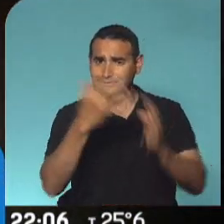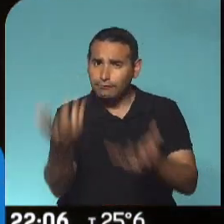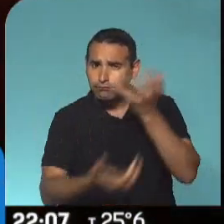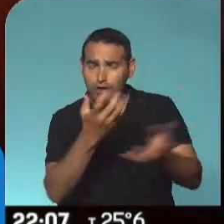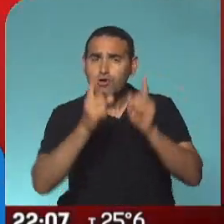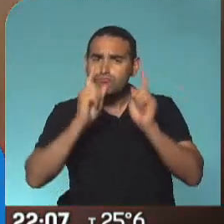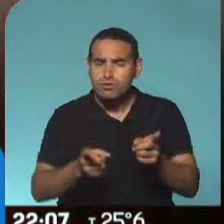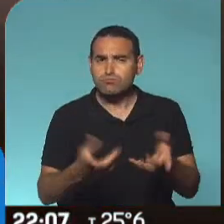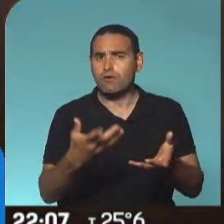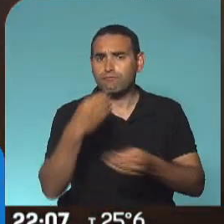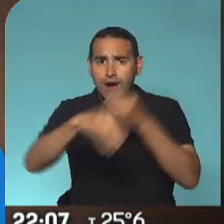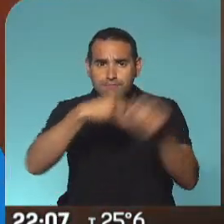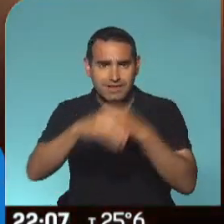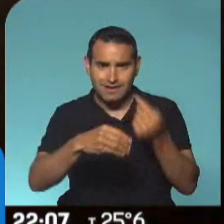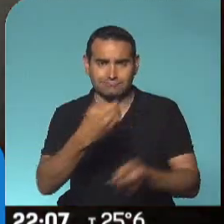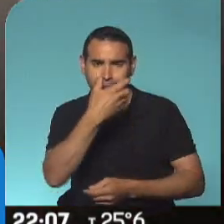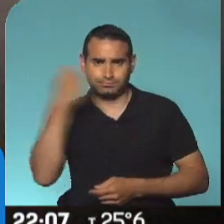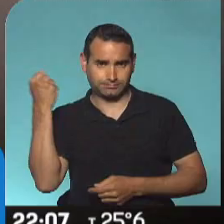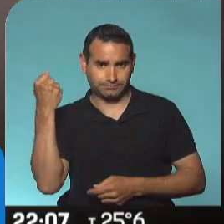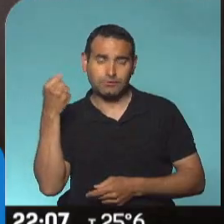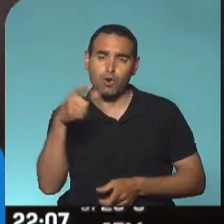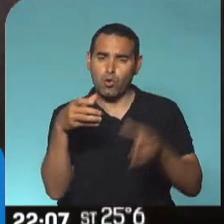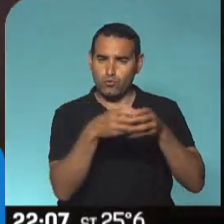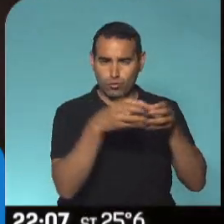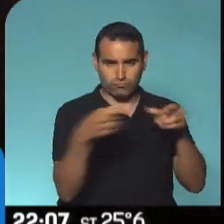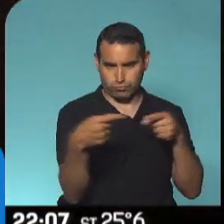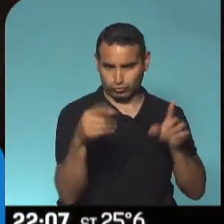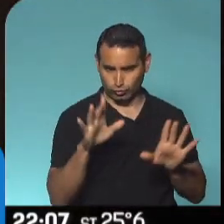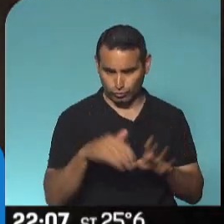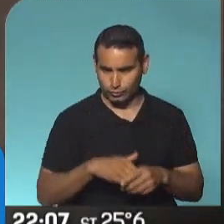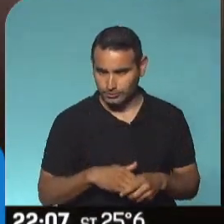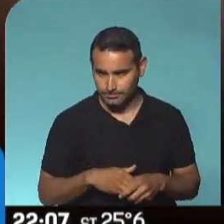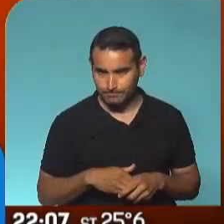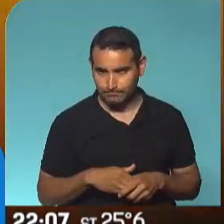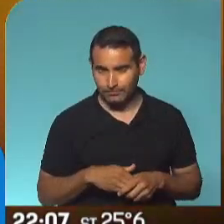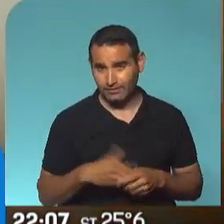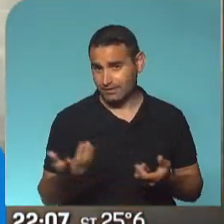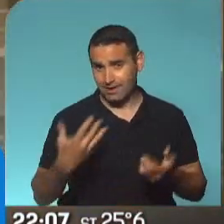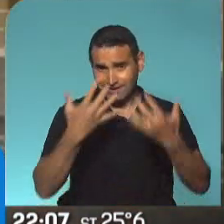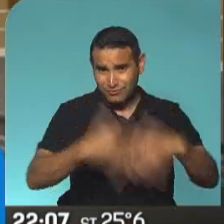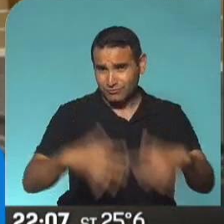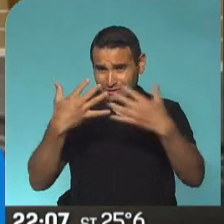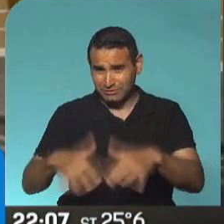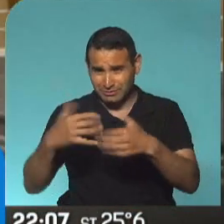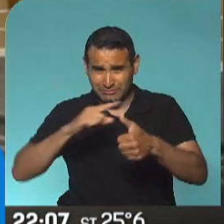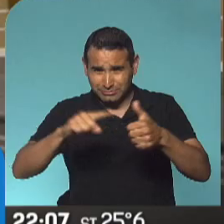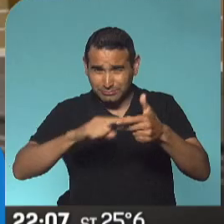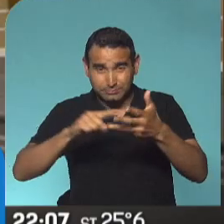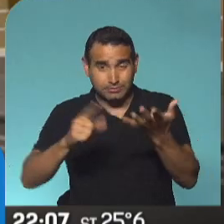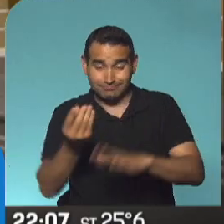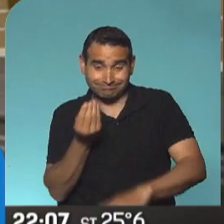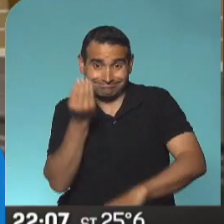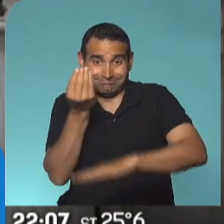hasta secuestros de familiares directos por parte de grupos de opositores. Con esta cadena de renuncias, Bolivia se quedó sin